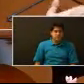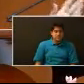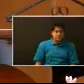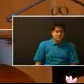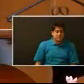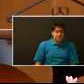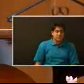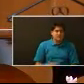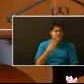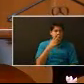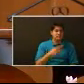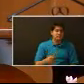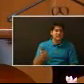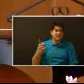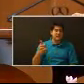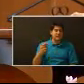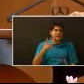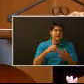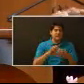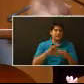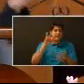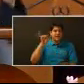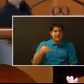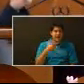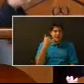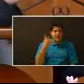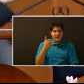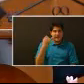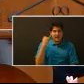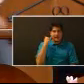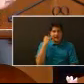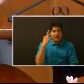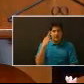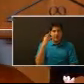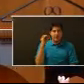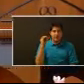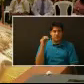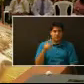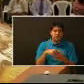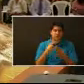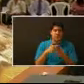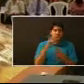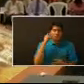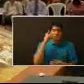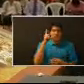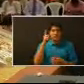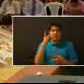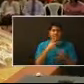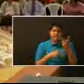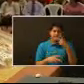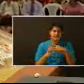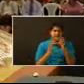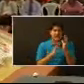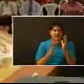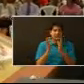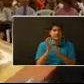la hija de Jairo. La hija de Jairo, cuando llega Jesús y le